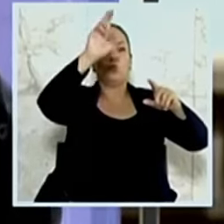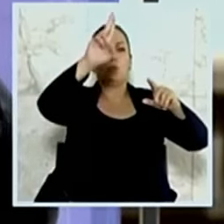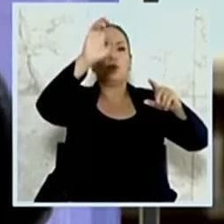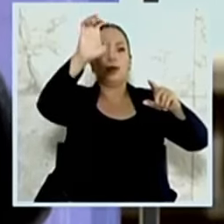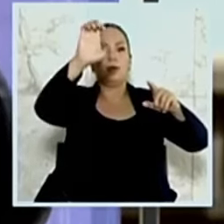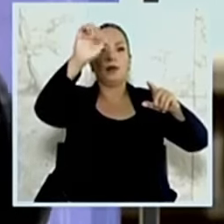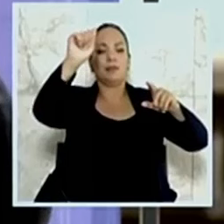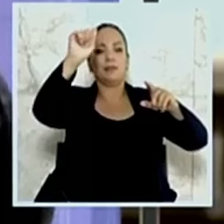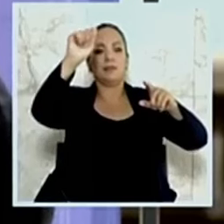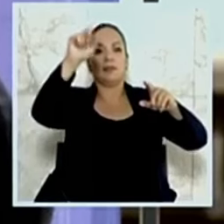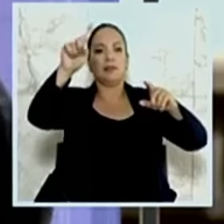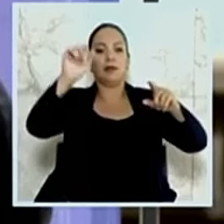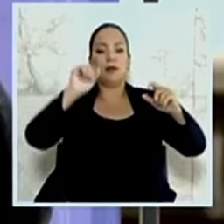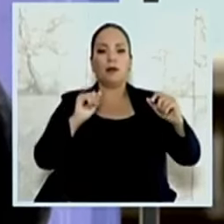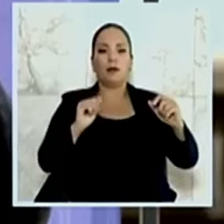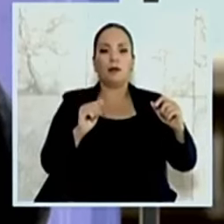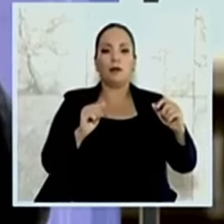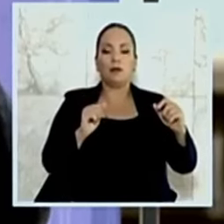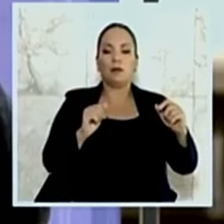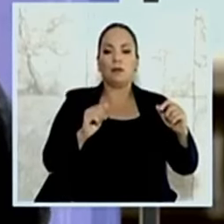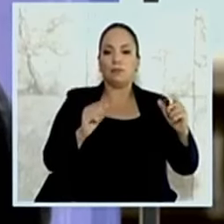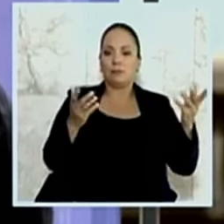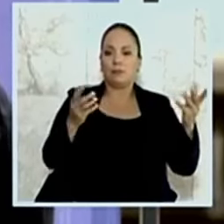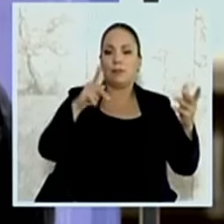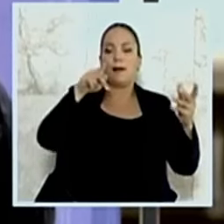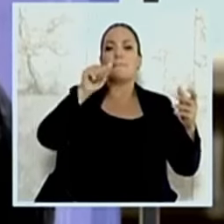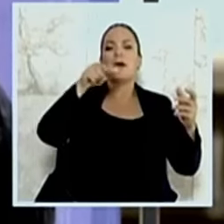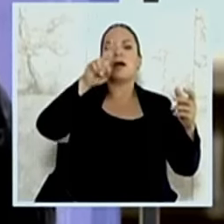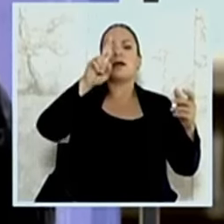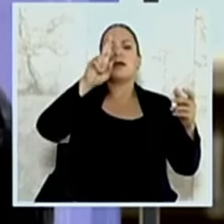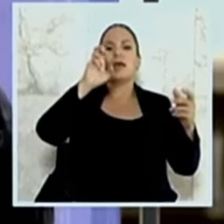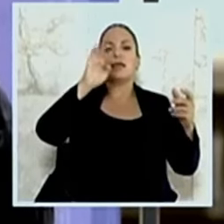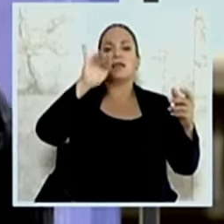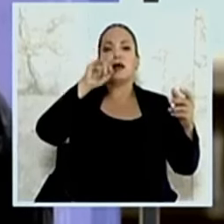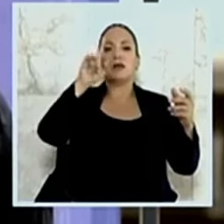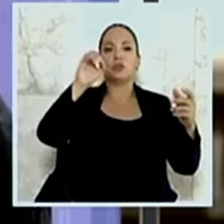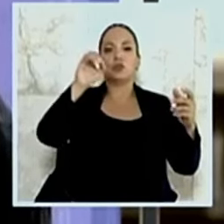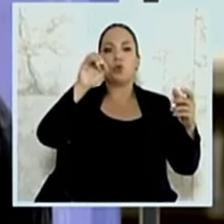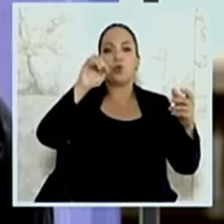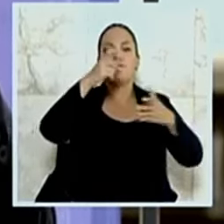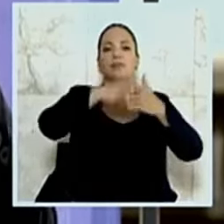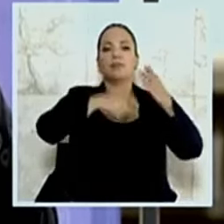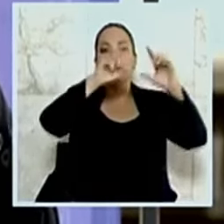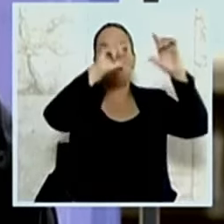la mala fe. PAC, P-A-C, en mayúscula,